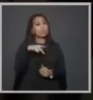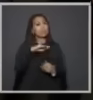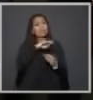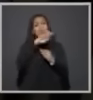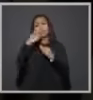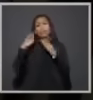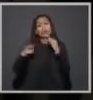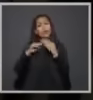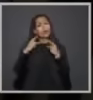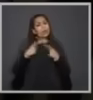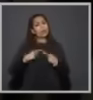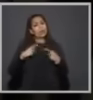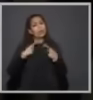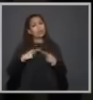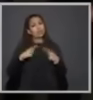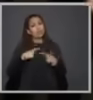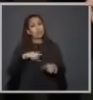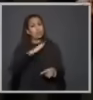buenos.